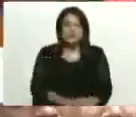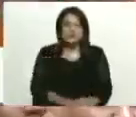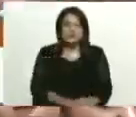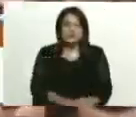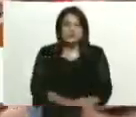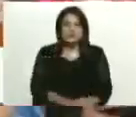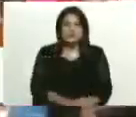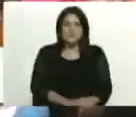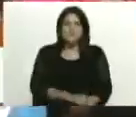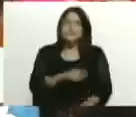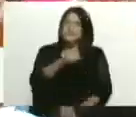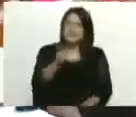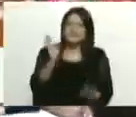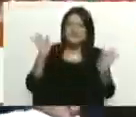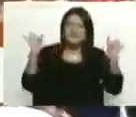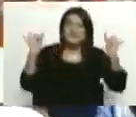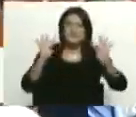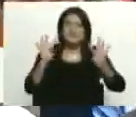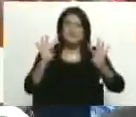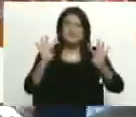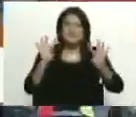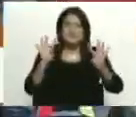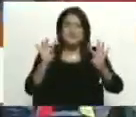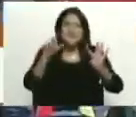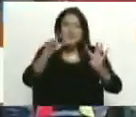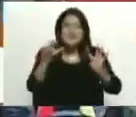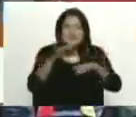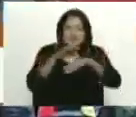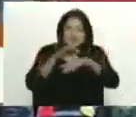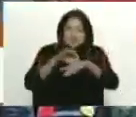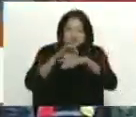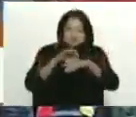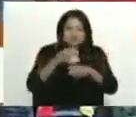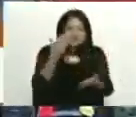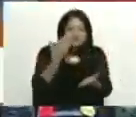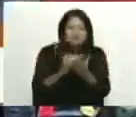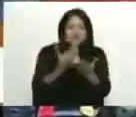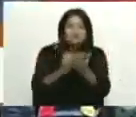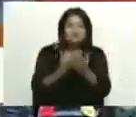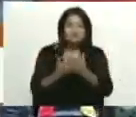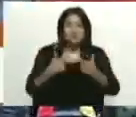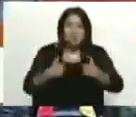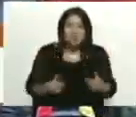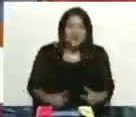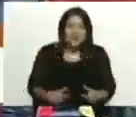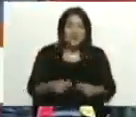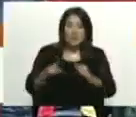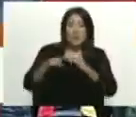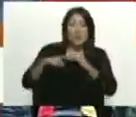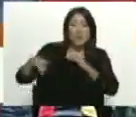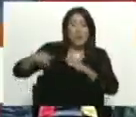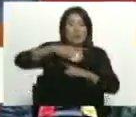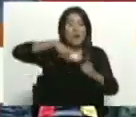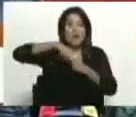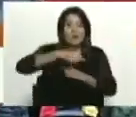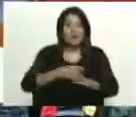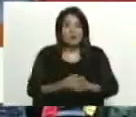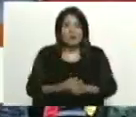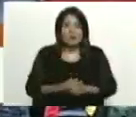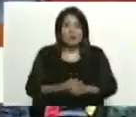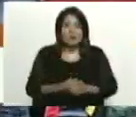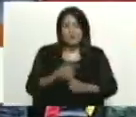Estos compañeros, estas compañeras son de carne y hueso. Acérquese para acá. Como todos nosotros, ¿ves? Aquí no hay